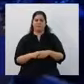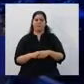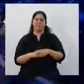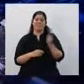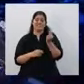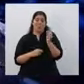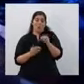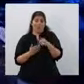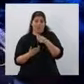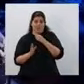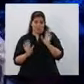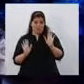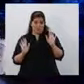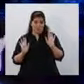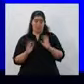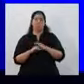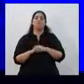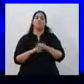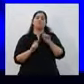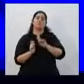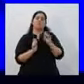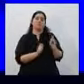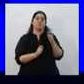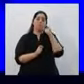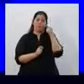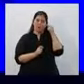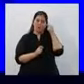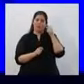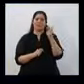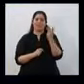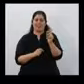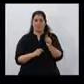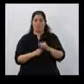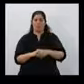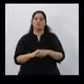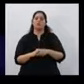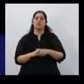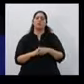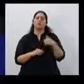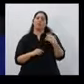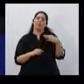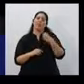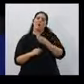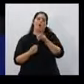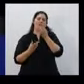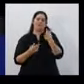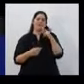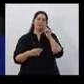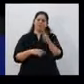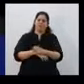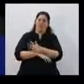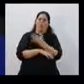pero no los está utilizando pasamos alberto fernández sus 30 segundos yo debo confesar que a mí me impresiona